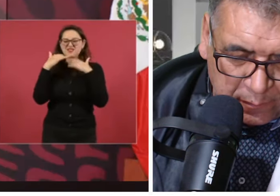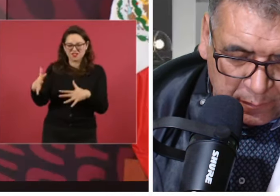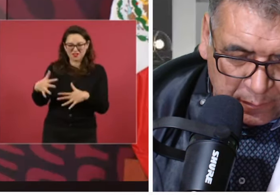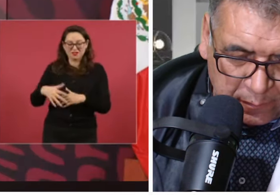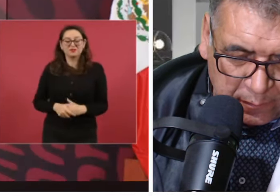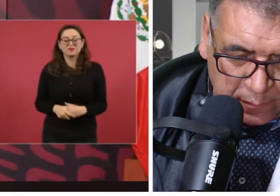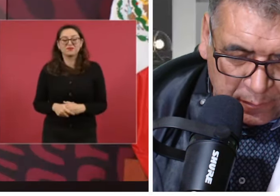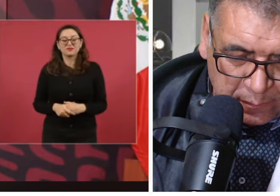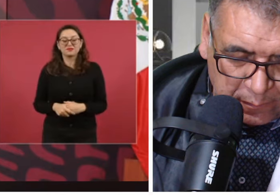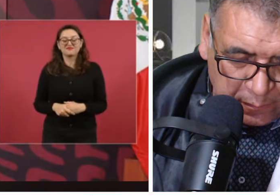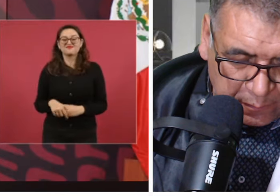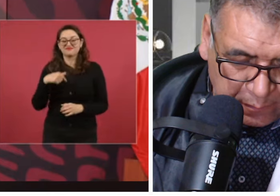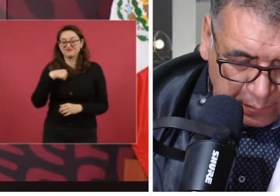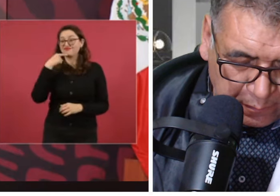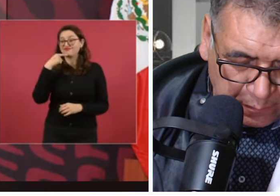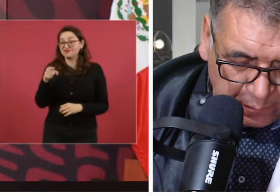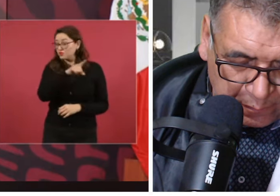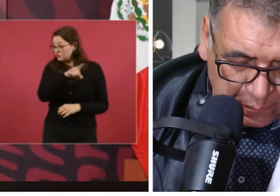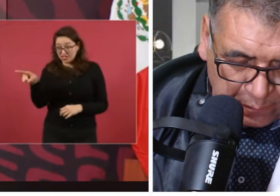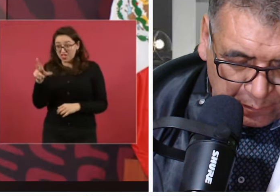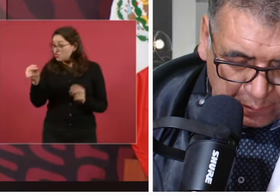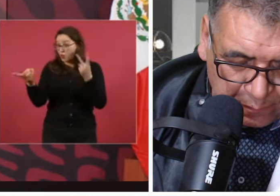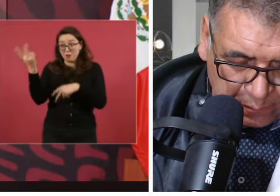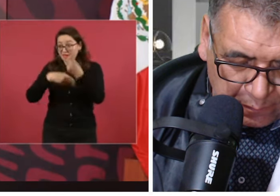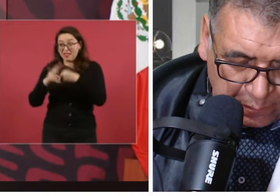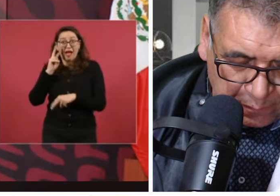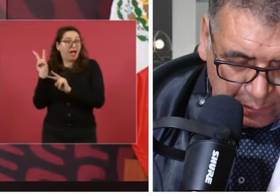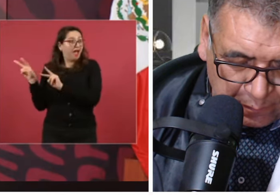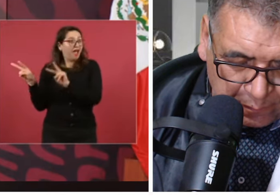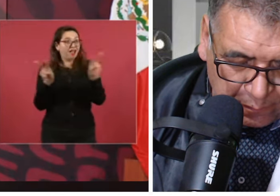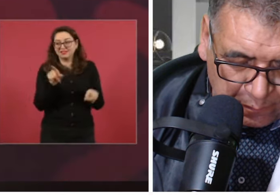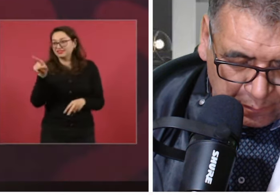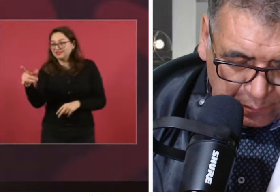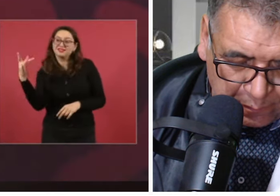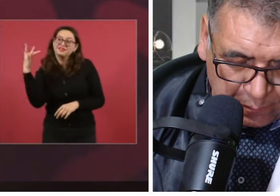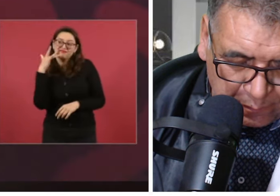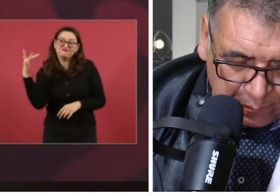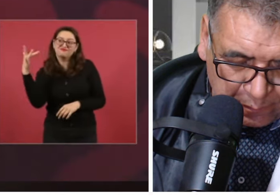Y ahí digo, el que no venga a Calakmul es fresa.